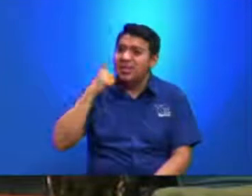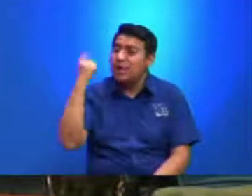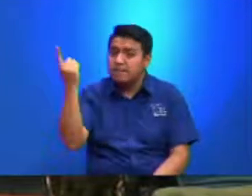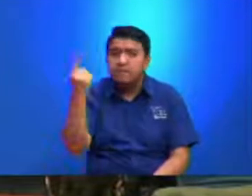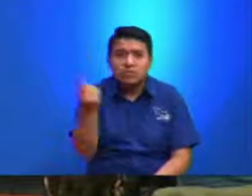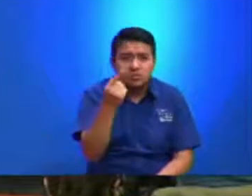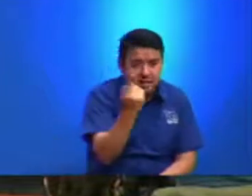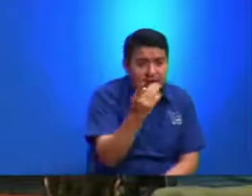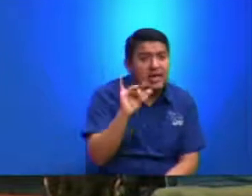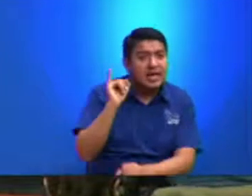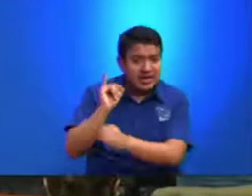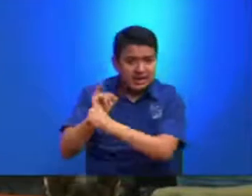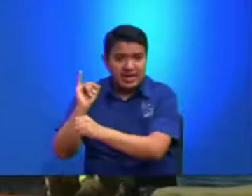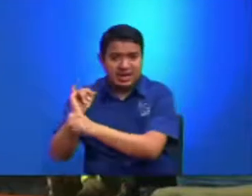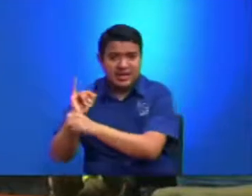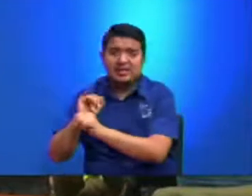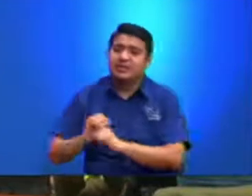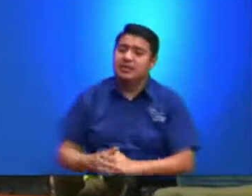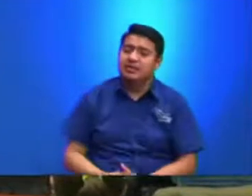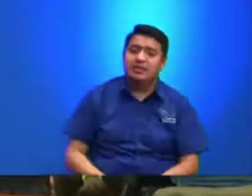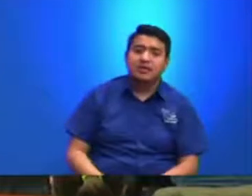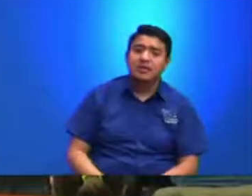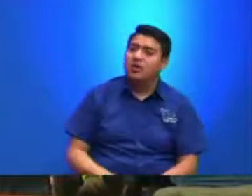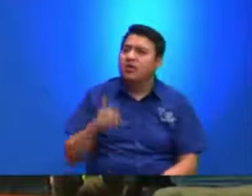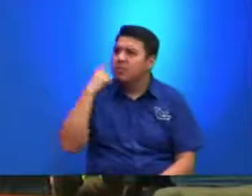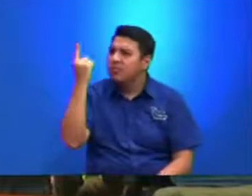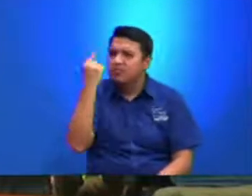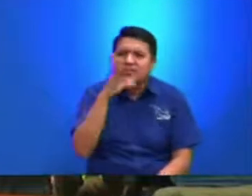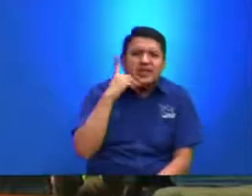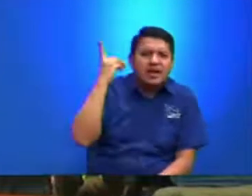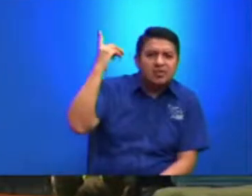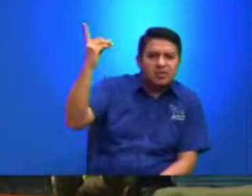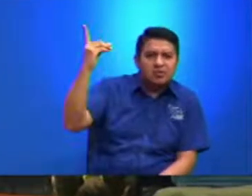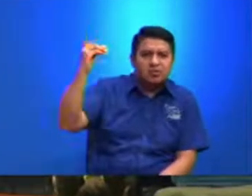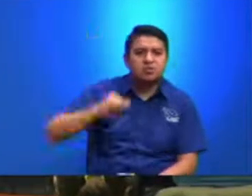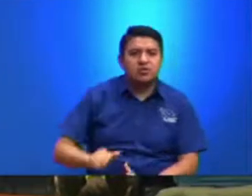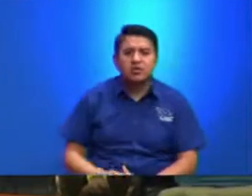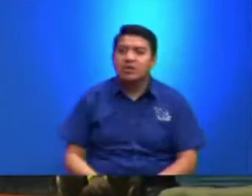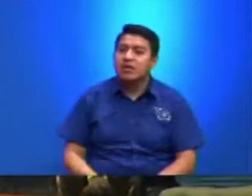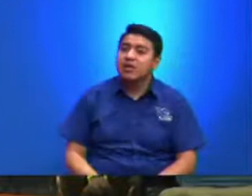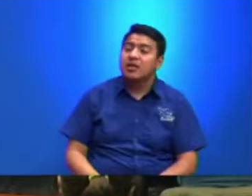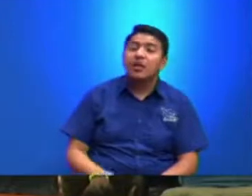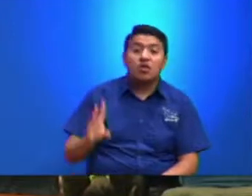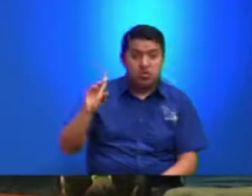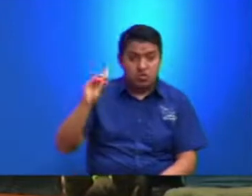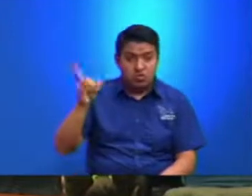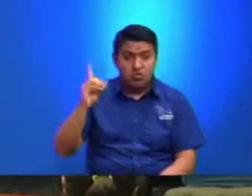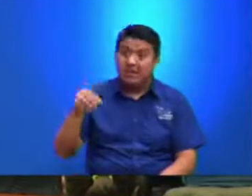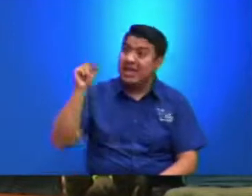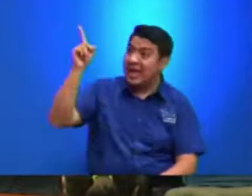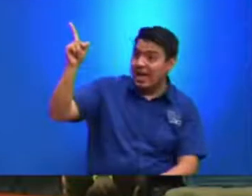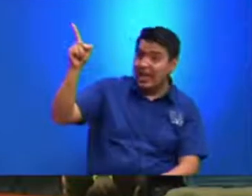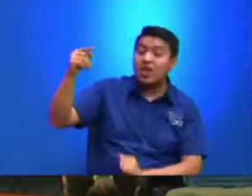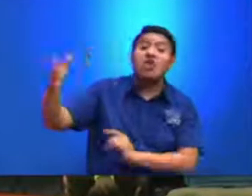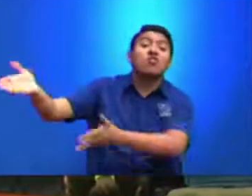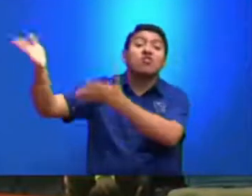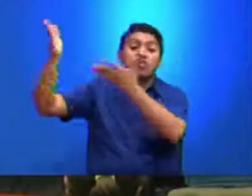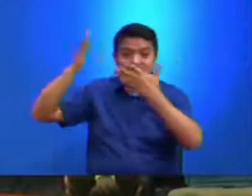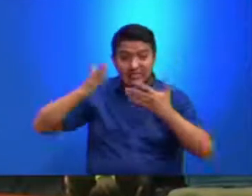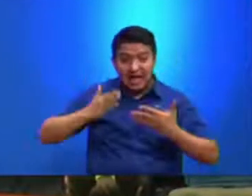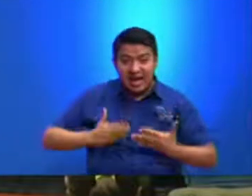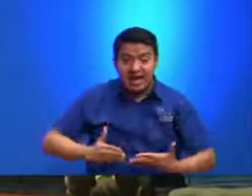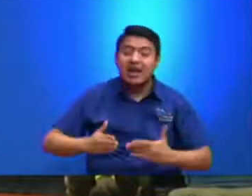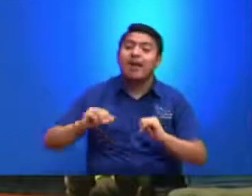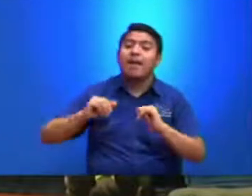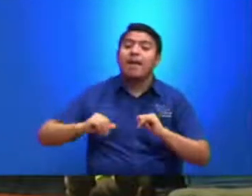mi pastor era un predicadorazo y todo lo que usted quiera. Pero un día llegó a la iglesia un ministro que